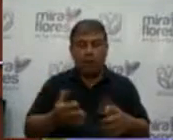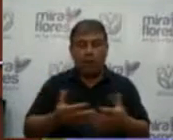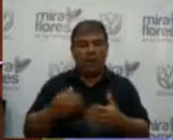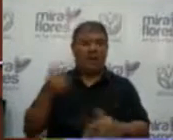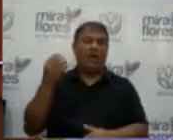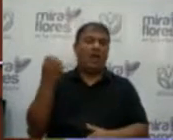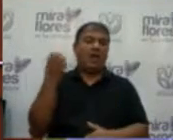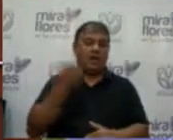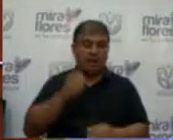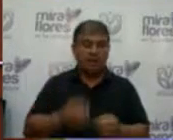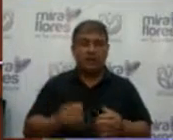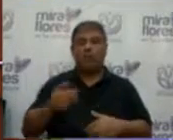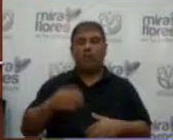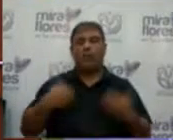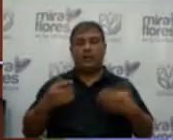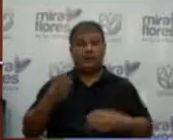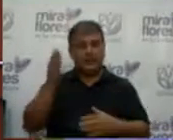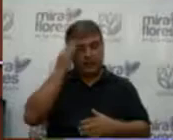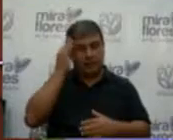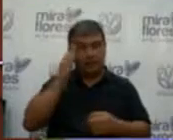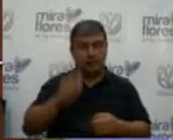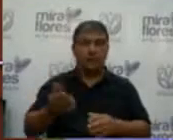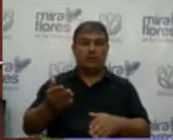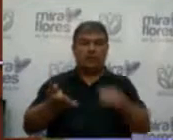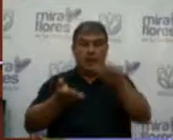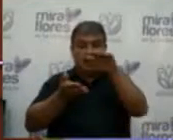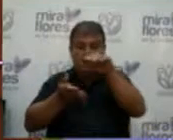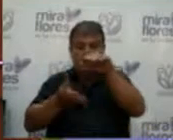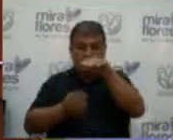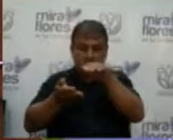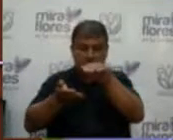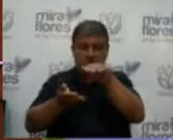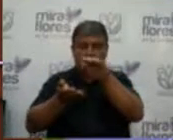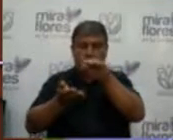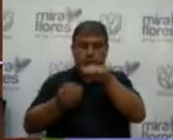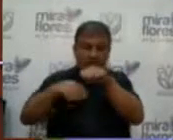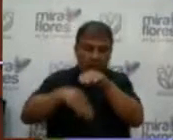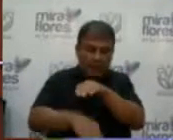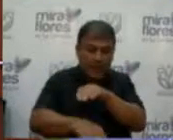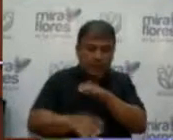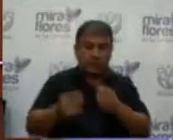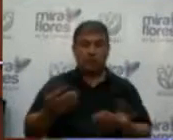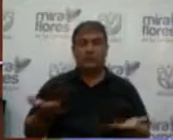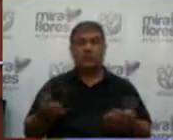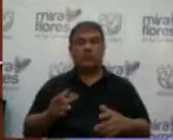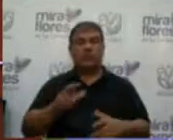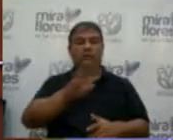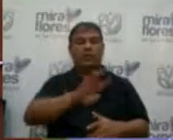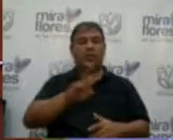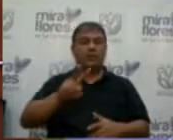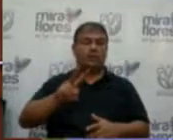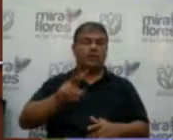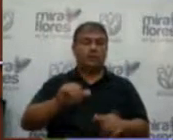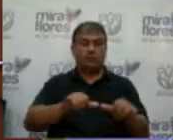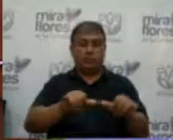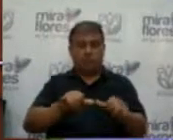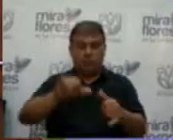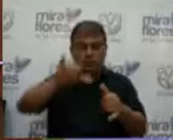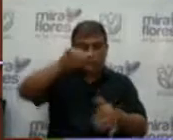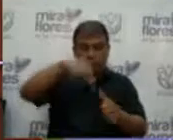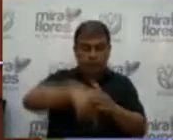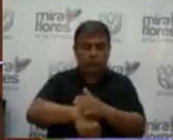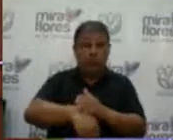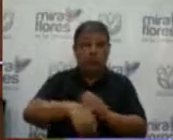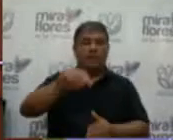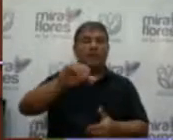antrópica. Los almacenes soterrados son unos espacios físicos de 42 metros cuadrados bajo 3 metros de